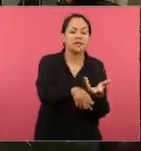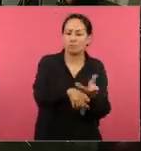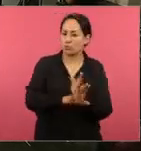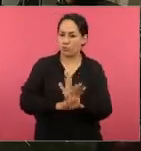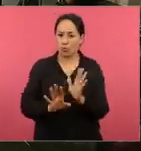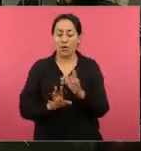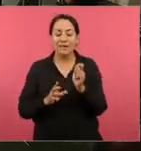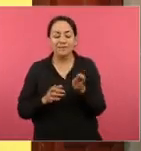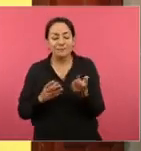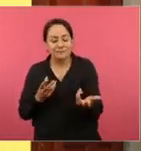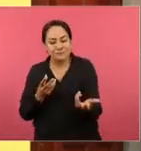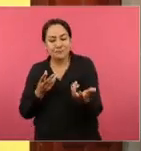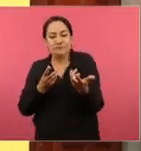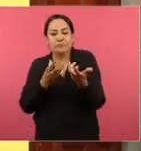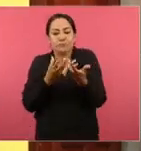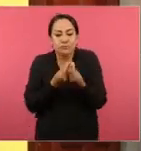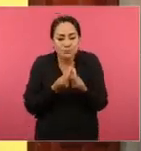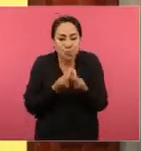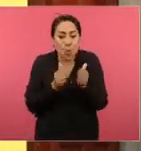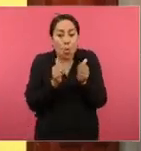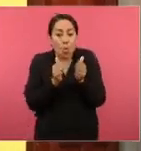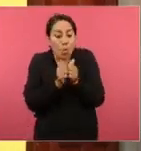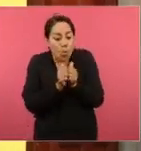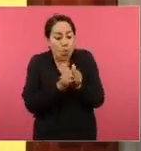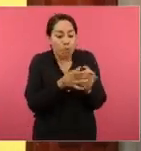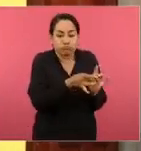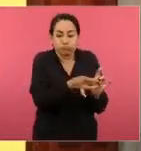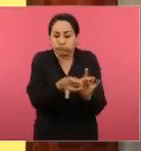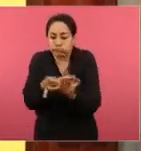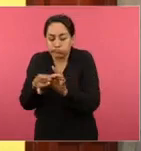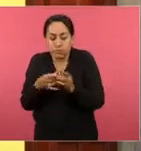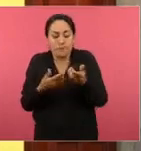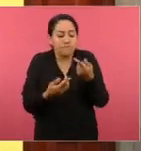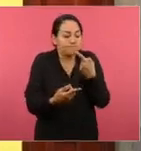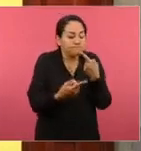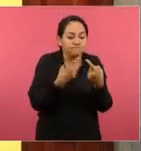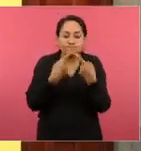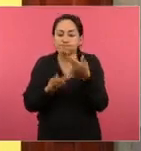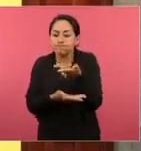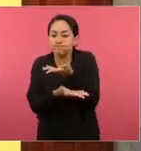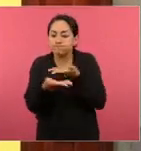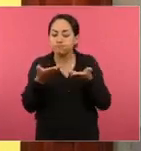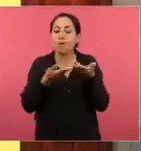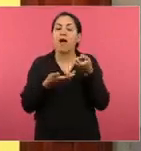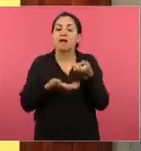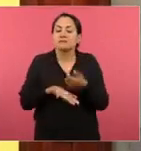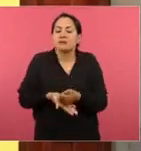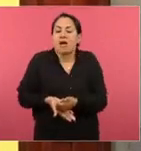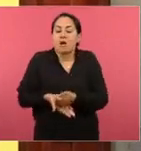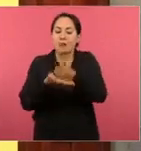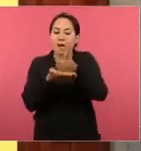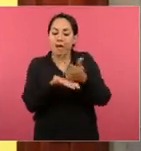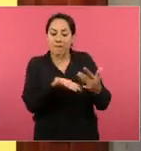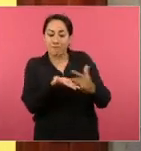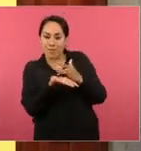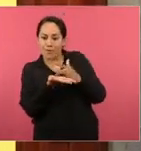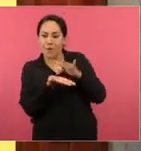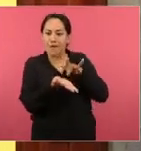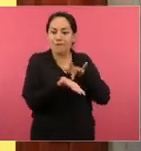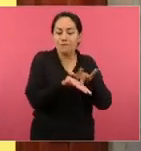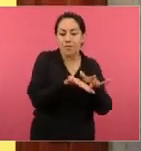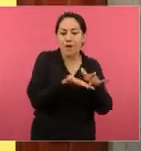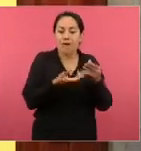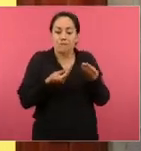los padres de familia en realidad sean un soporte central y fundamental. Cierro mi